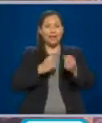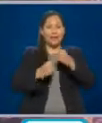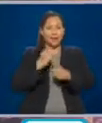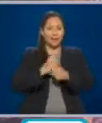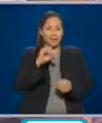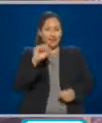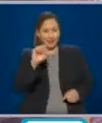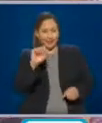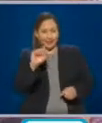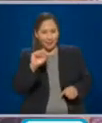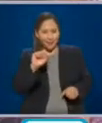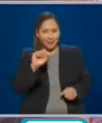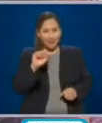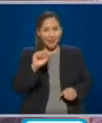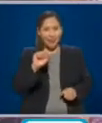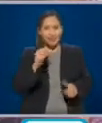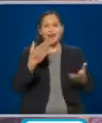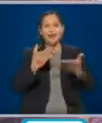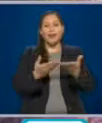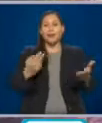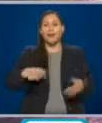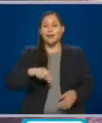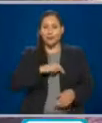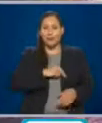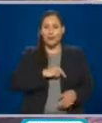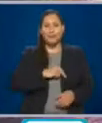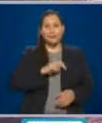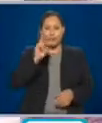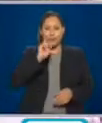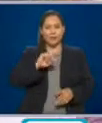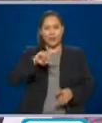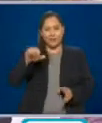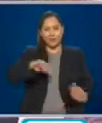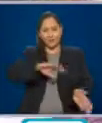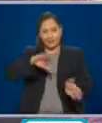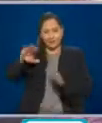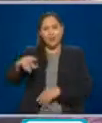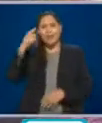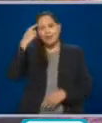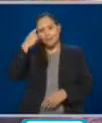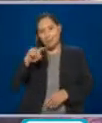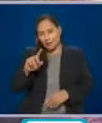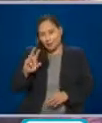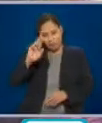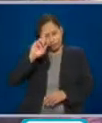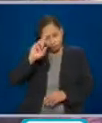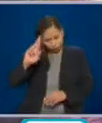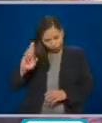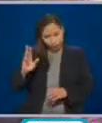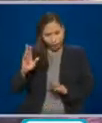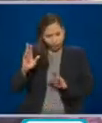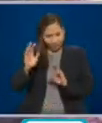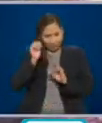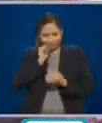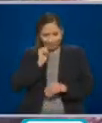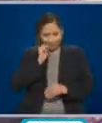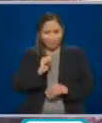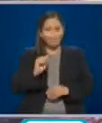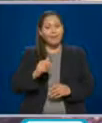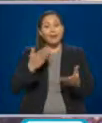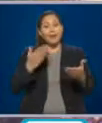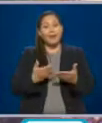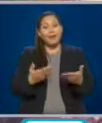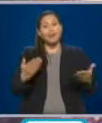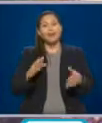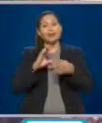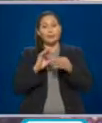¿no? Vamos a dejar a las chicas para más adelante, para darles el lugar que se merecen. Eso. Y vamos a empezar